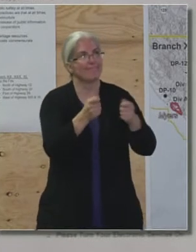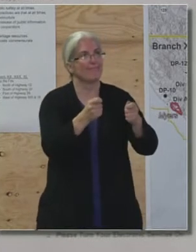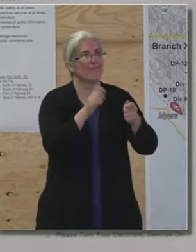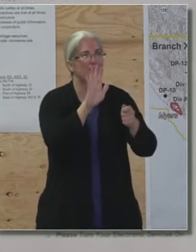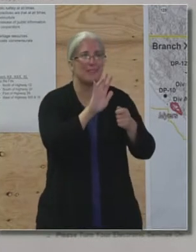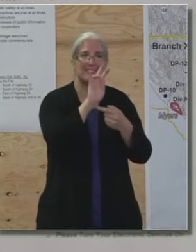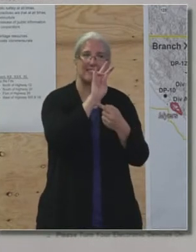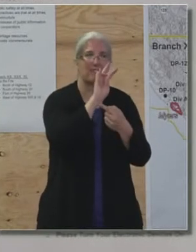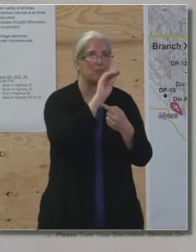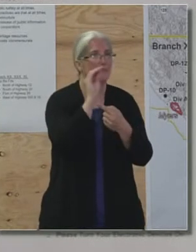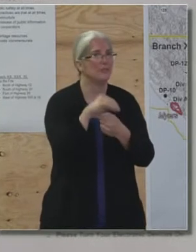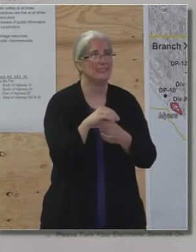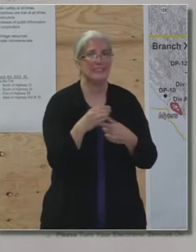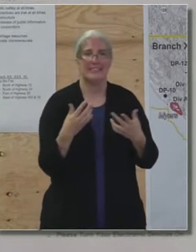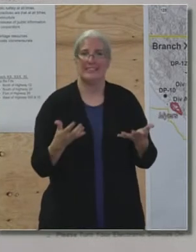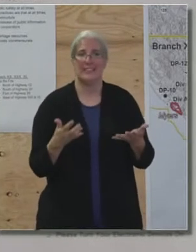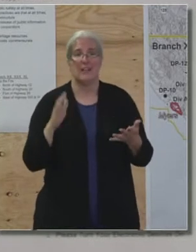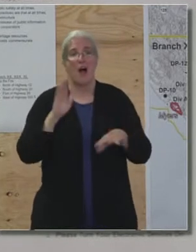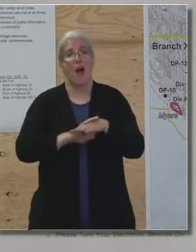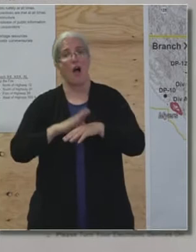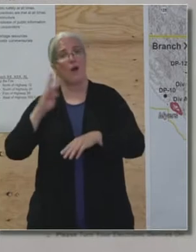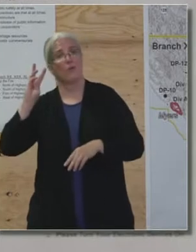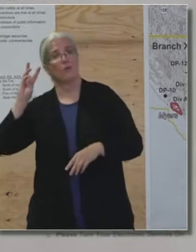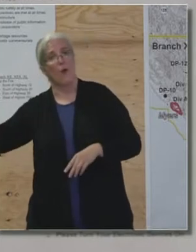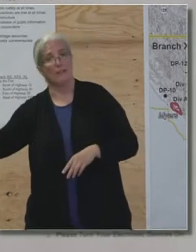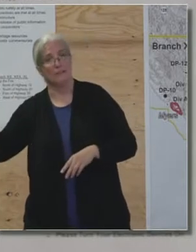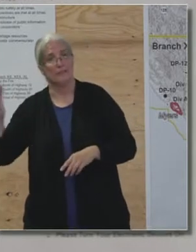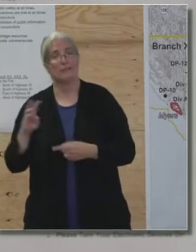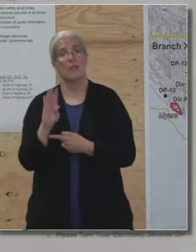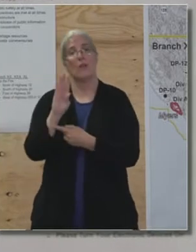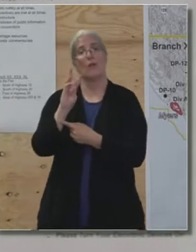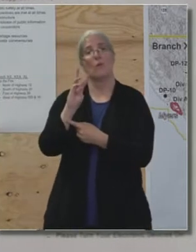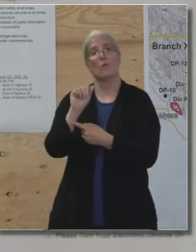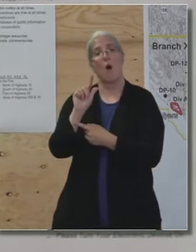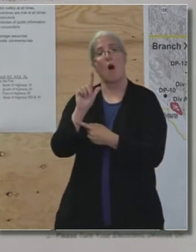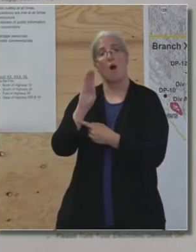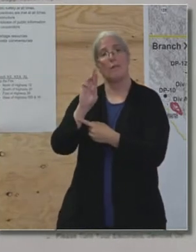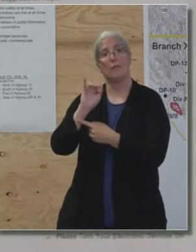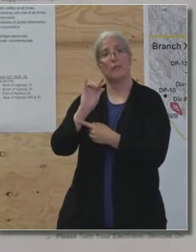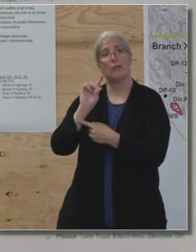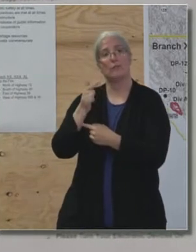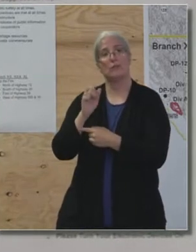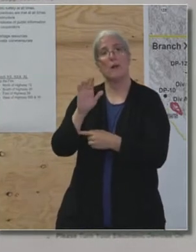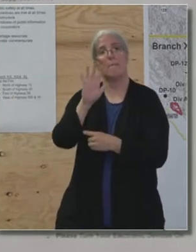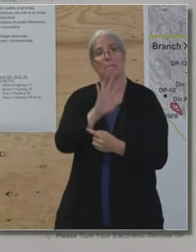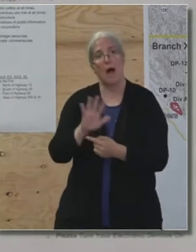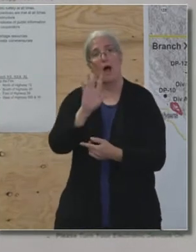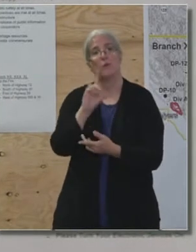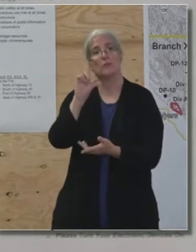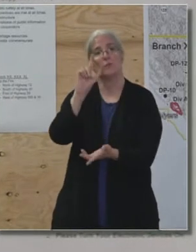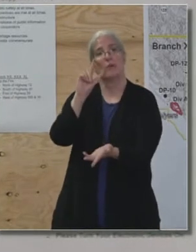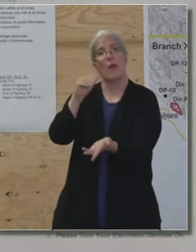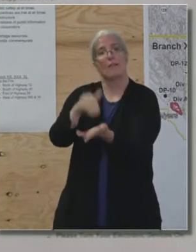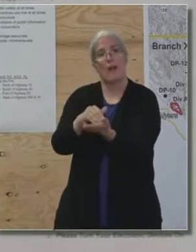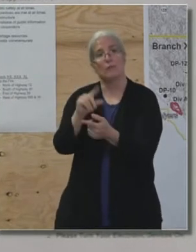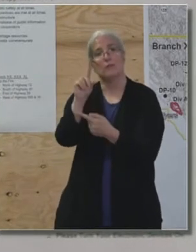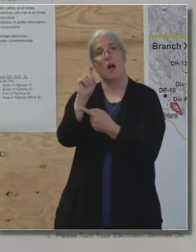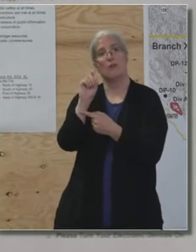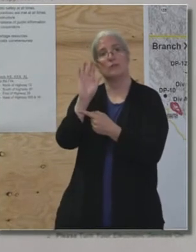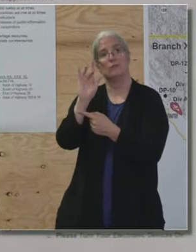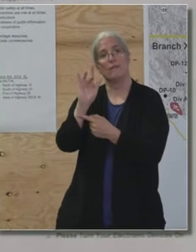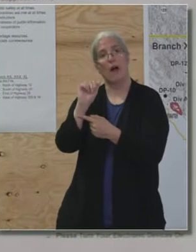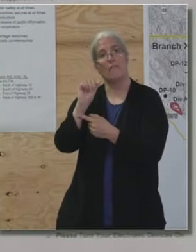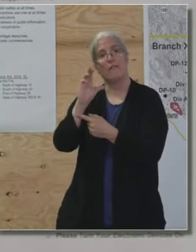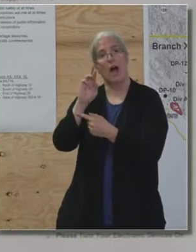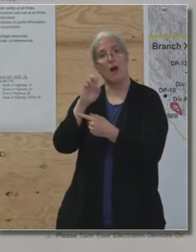incendio de gualberti links en donde myers el devolver si estaba como unos dos mil cien acres calcinados contenido a 0%